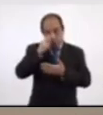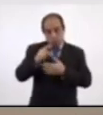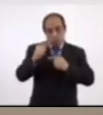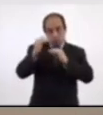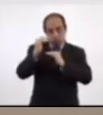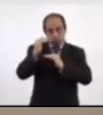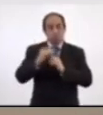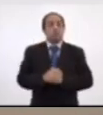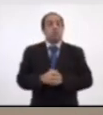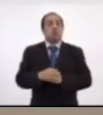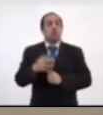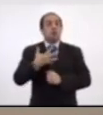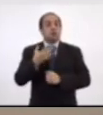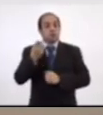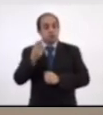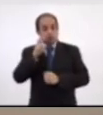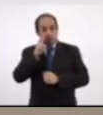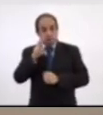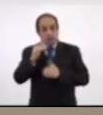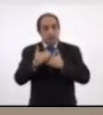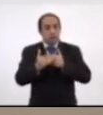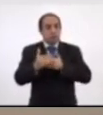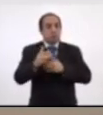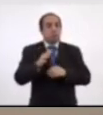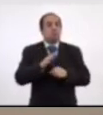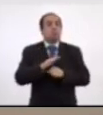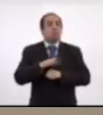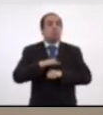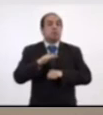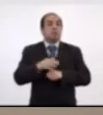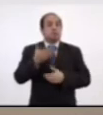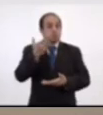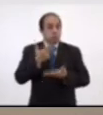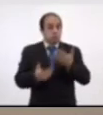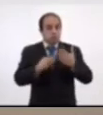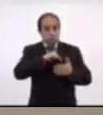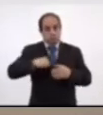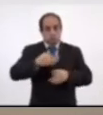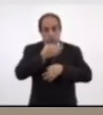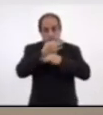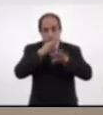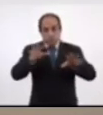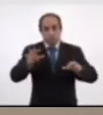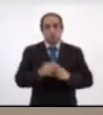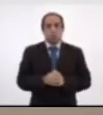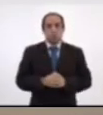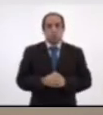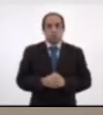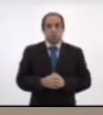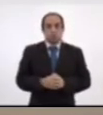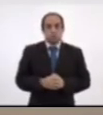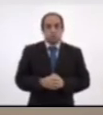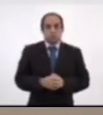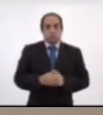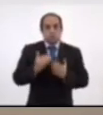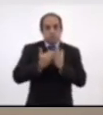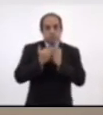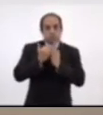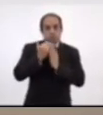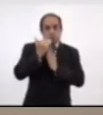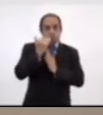luego que estos tendremos que avanzar más con lo que hoy estamos anunciando, con el